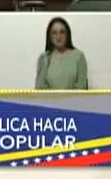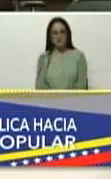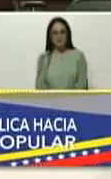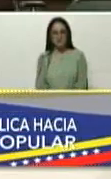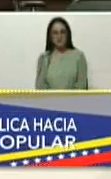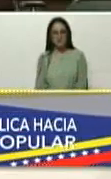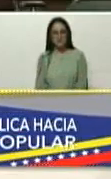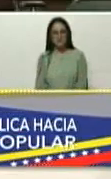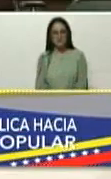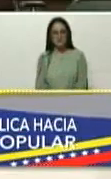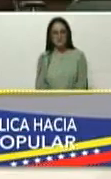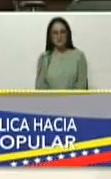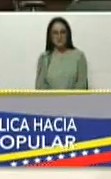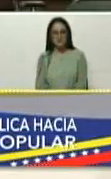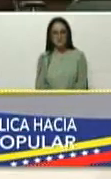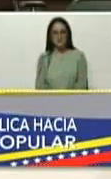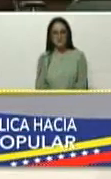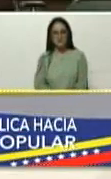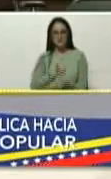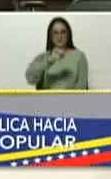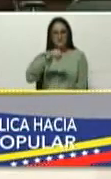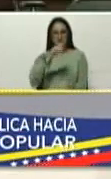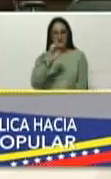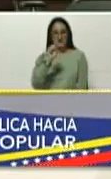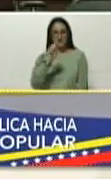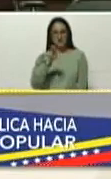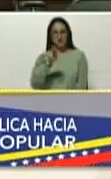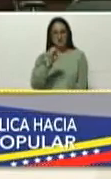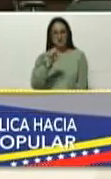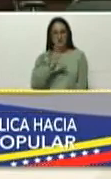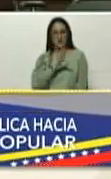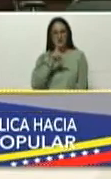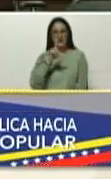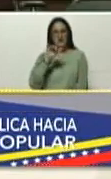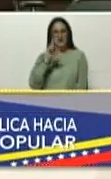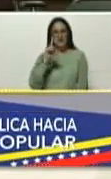¿Ah? Jesús Alberto García, del IDICE,